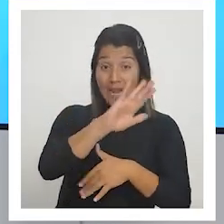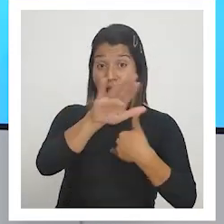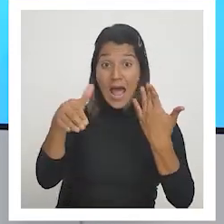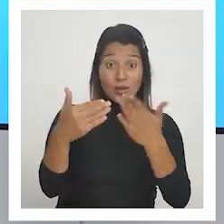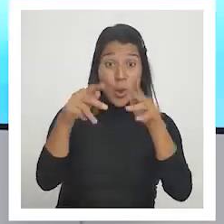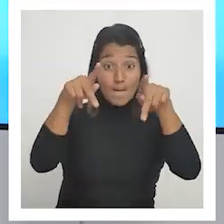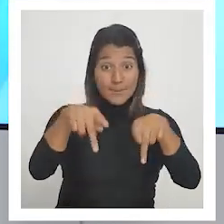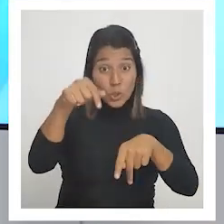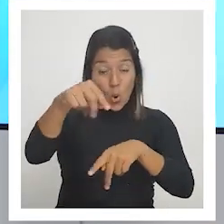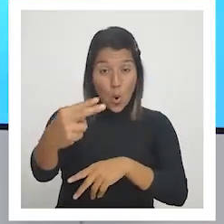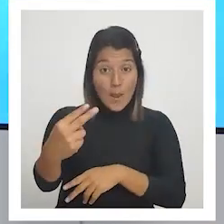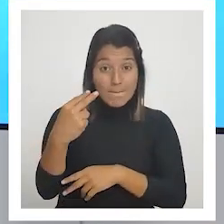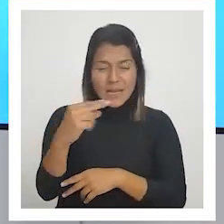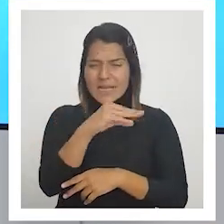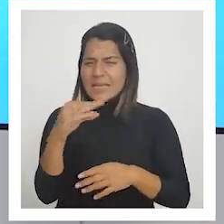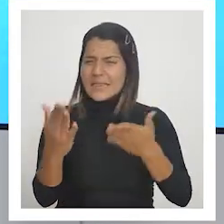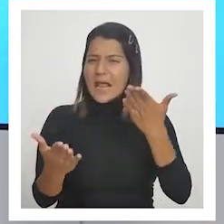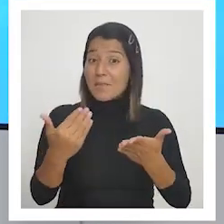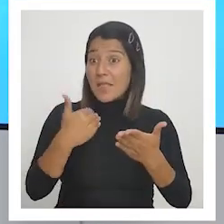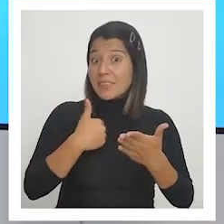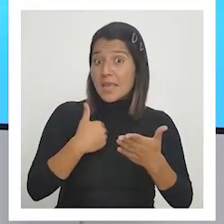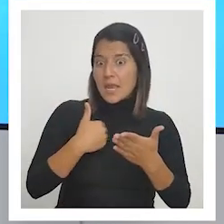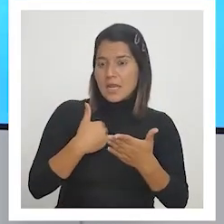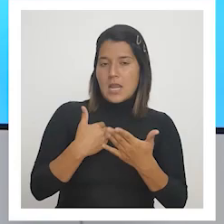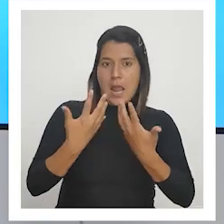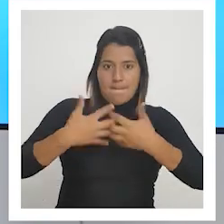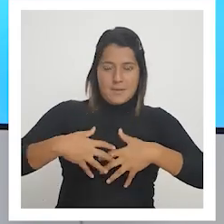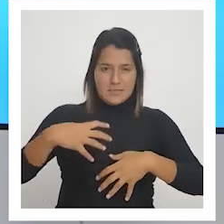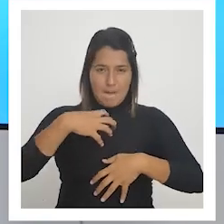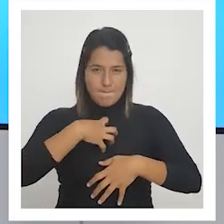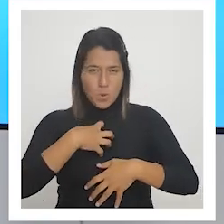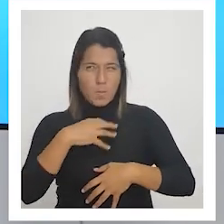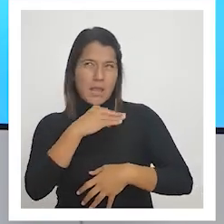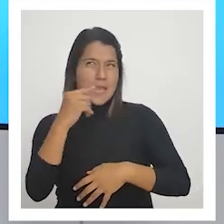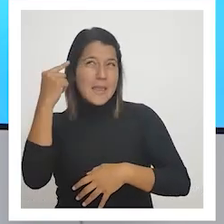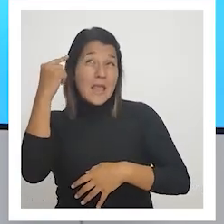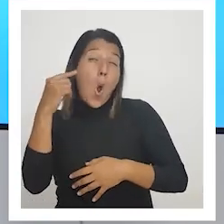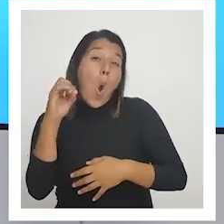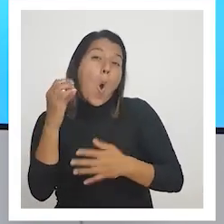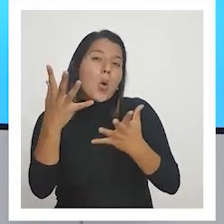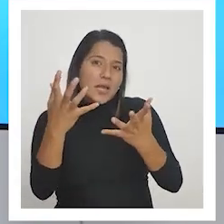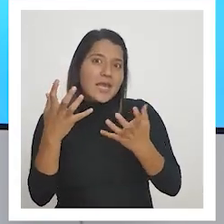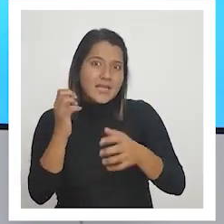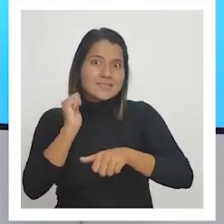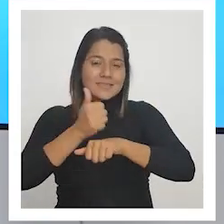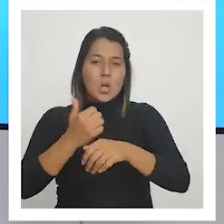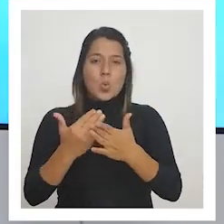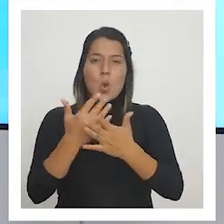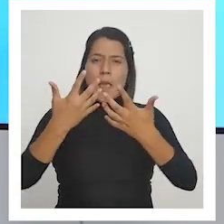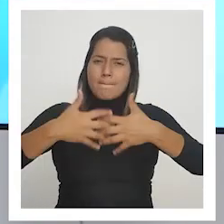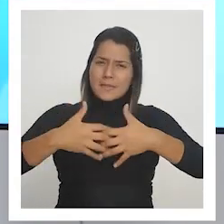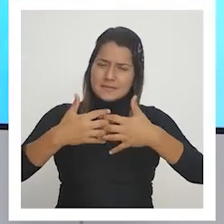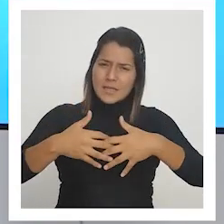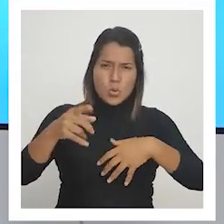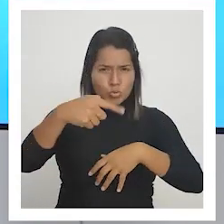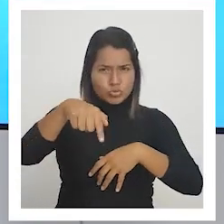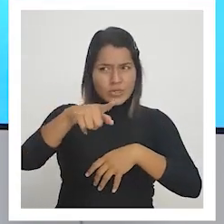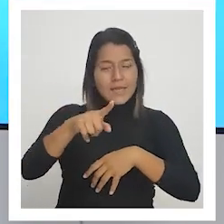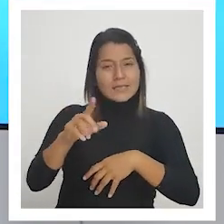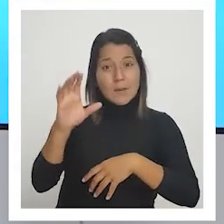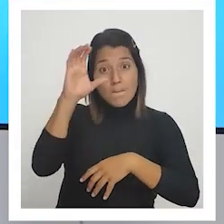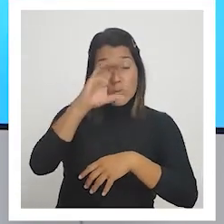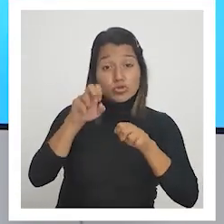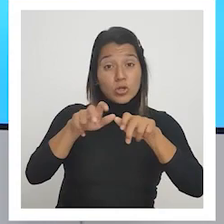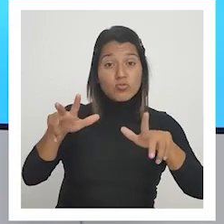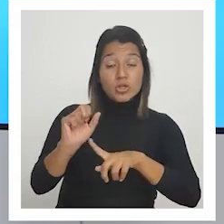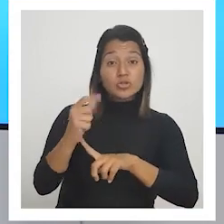un emprendimiento, han considerado tener un emprendimiento, darse una vueltita por las redes sociales de CELIEM, el